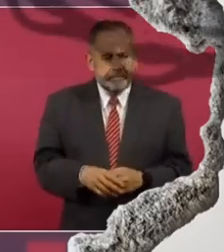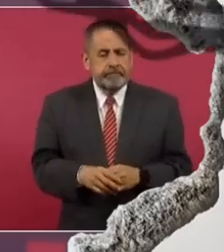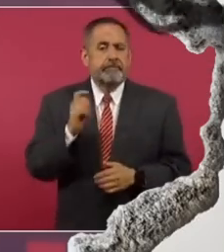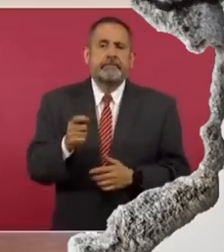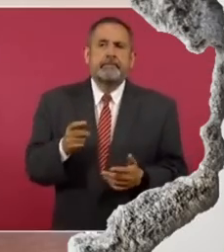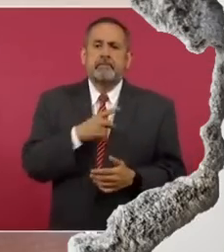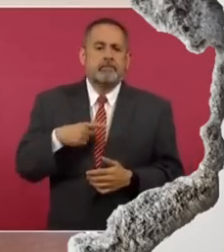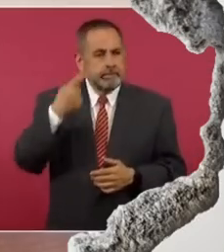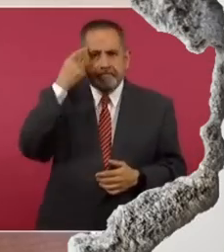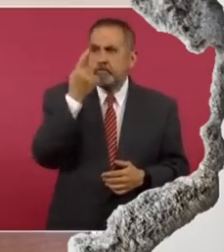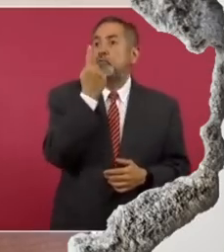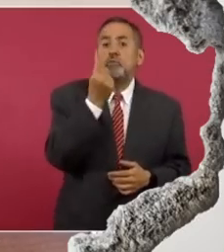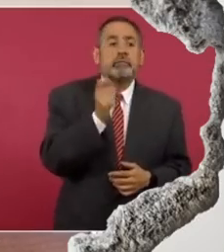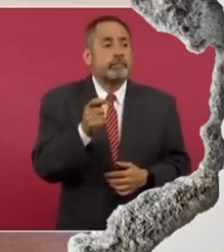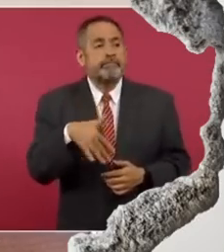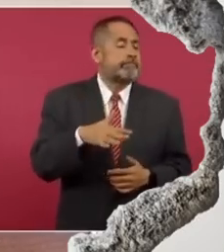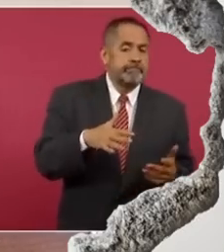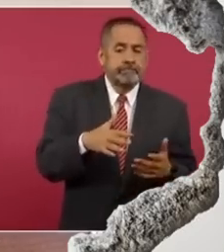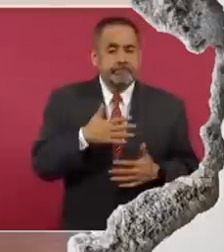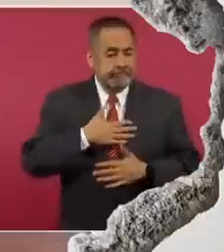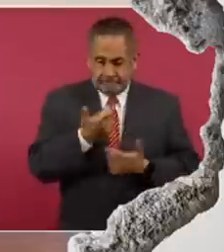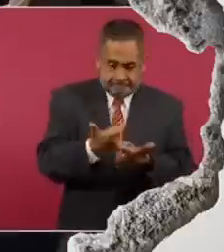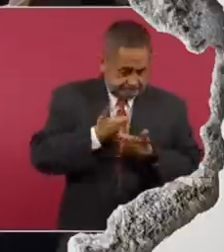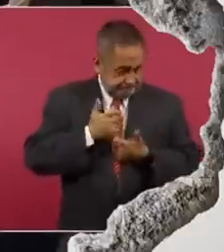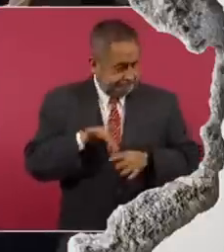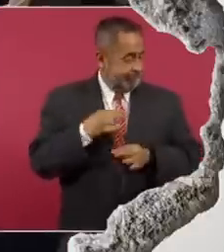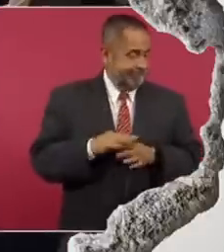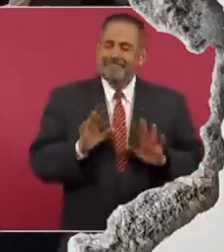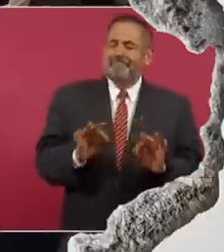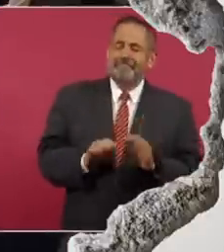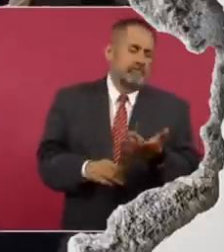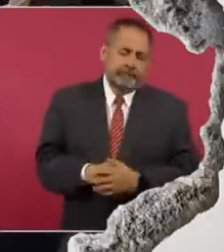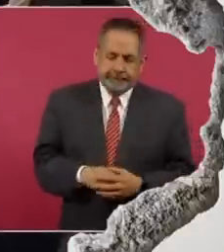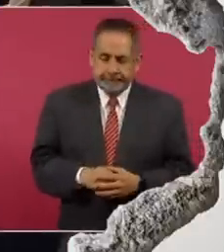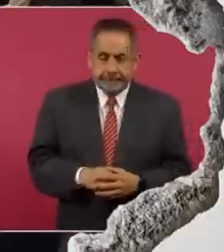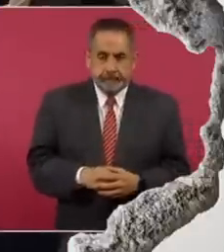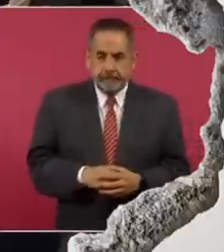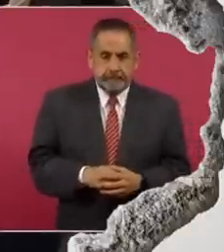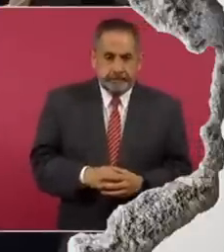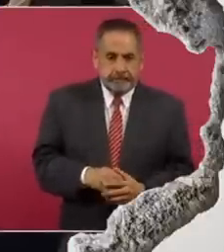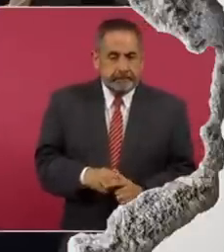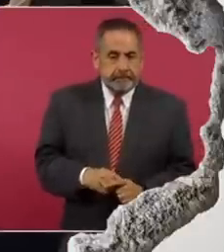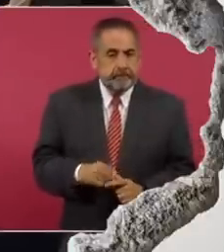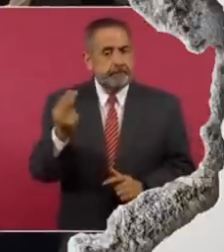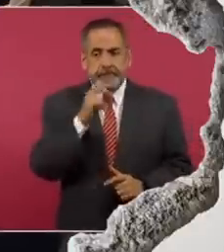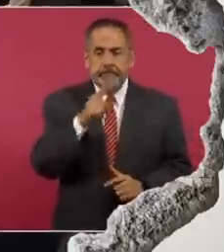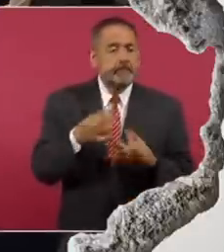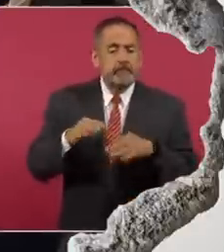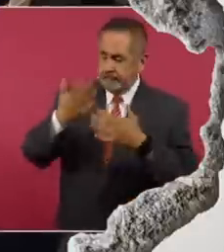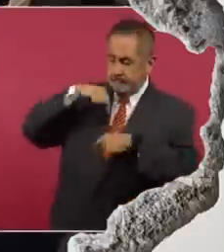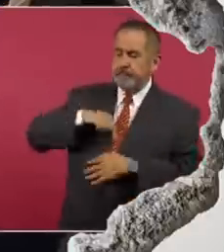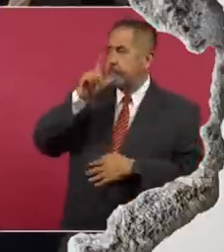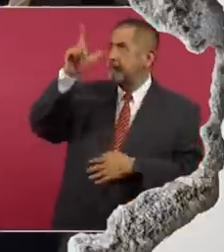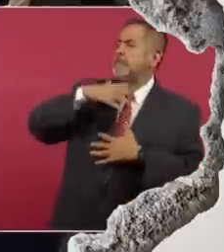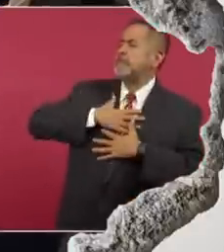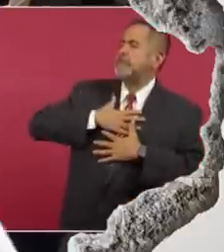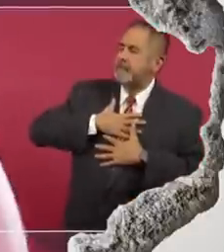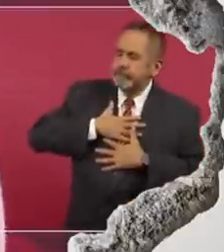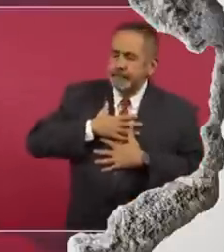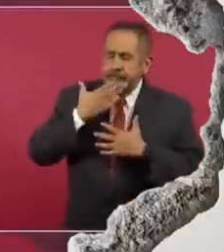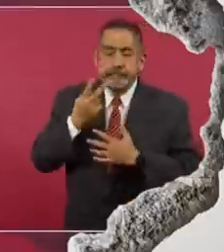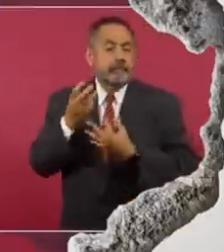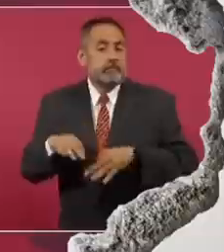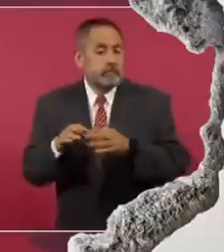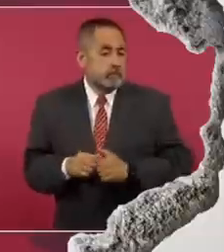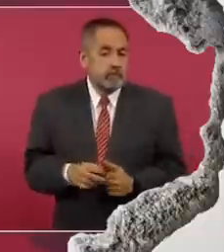No se trata nada más de buscar el bienestar material, sino también el bienestar del alma.